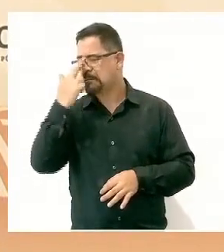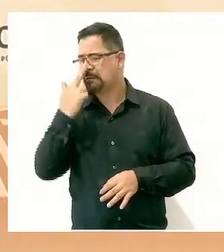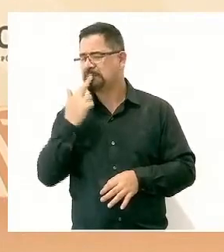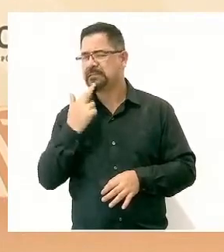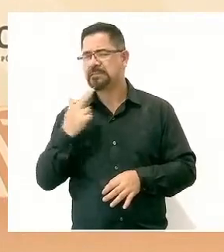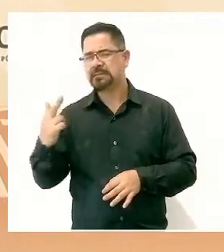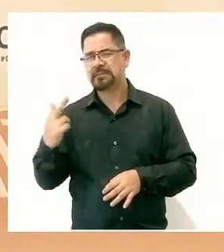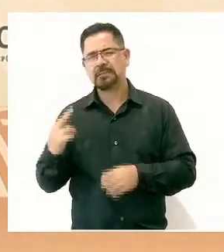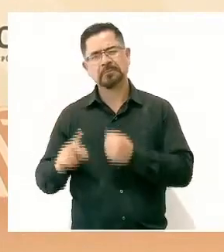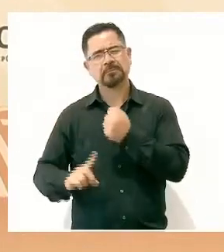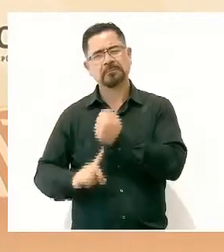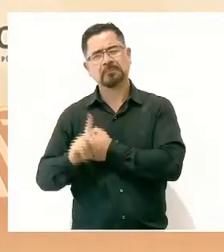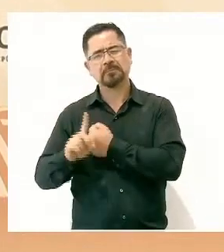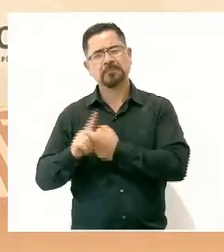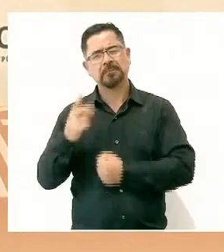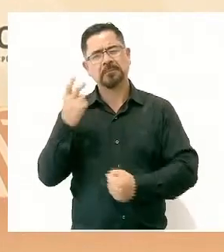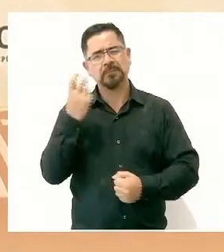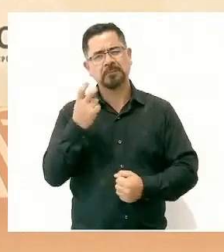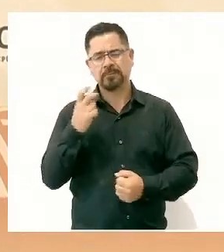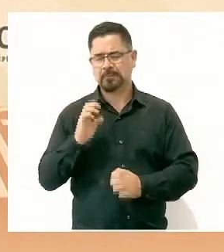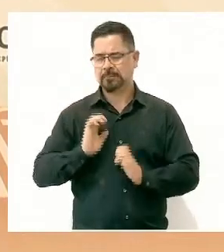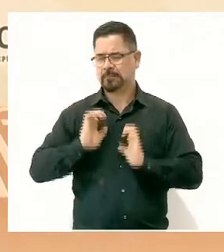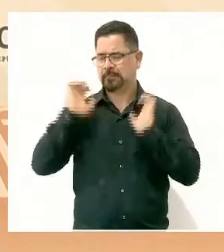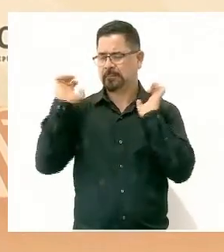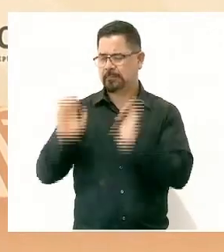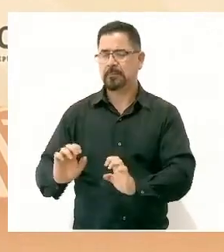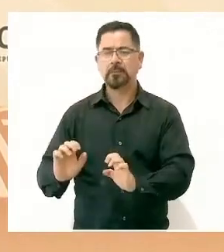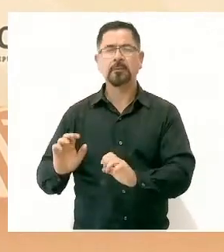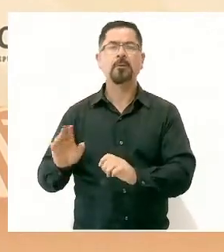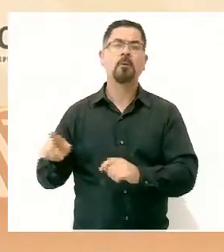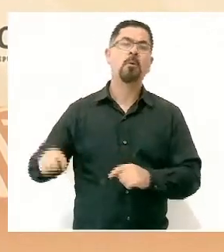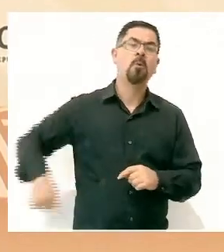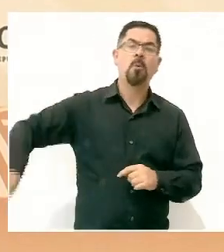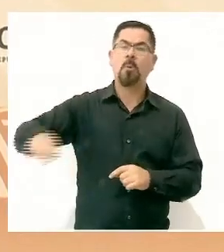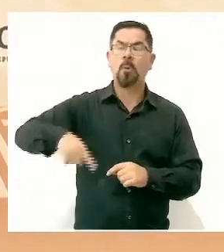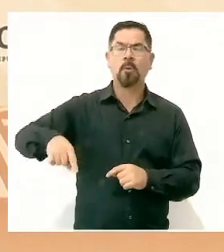Todos fueron tratados con brutalidad.